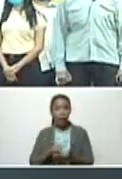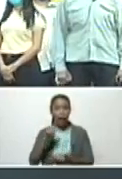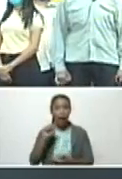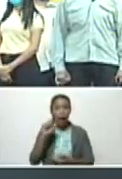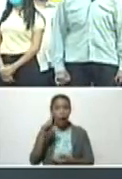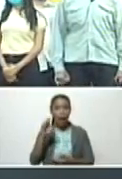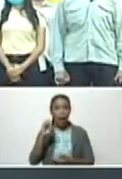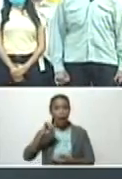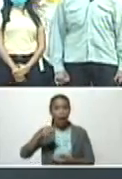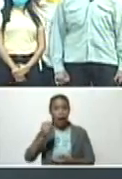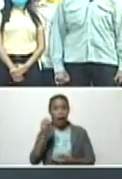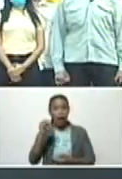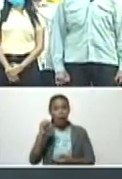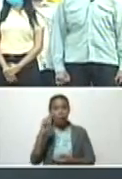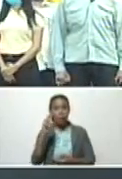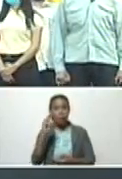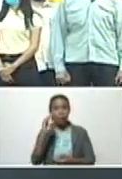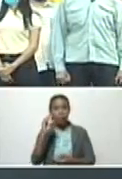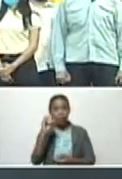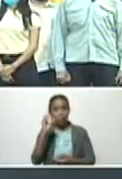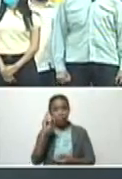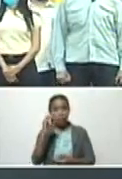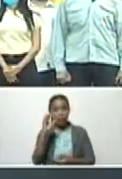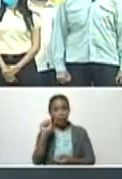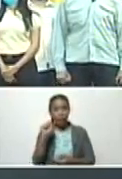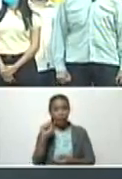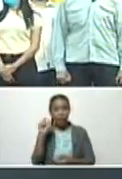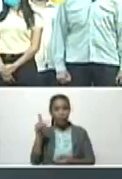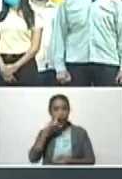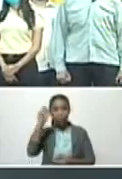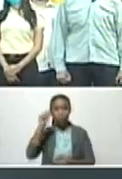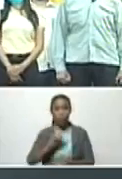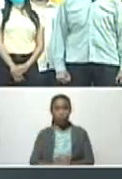Alejandra. Me hubiera llamado Alejandra Maduro.